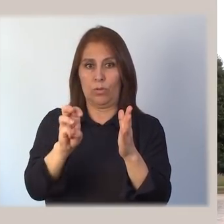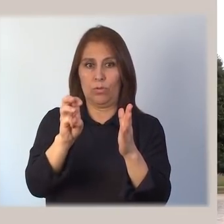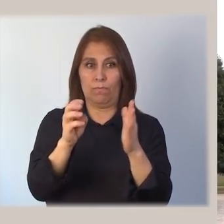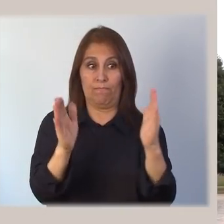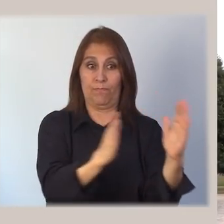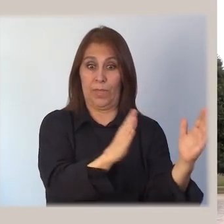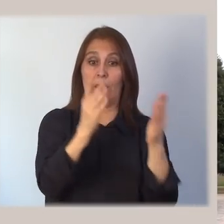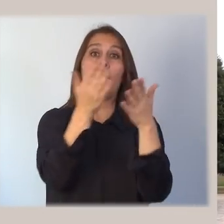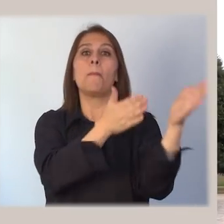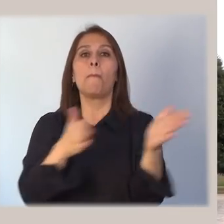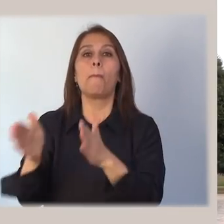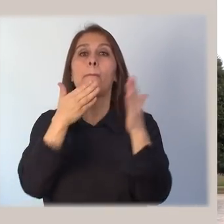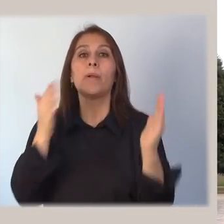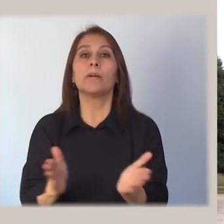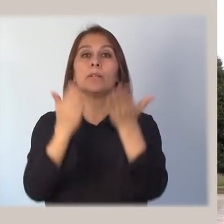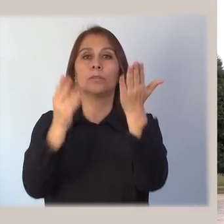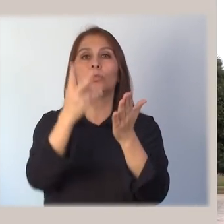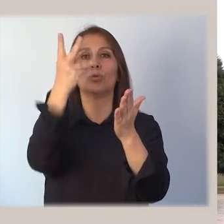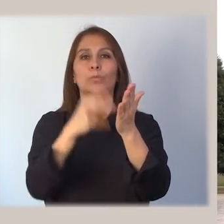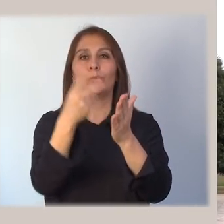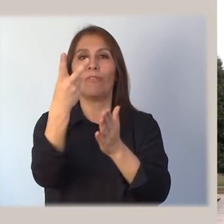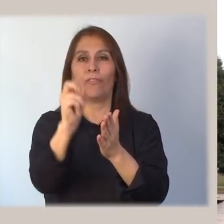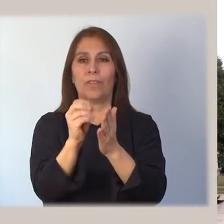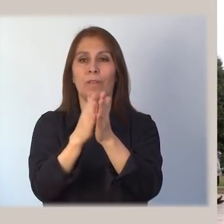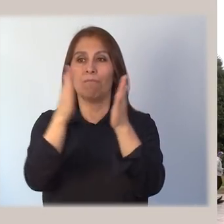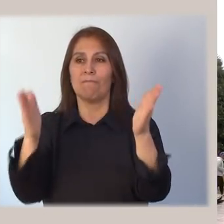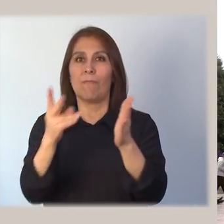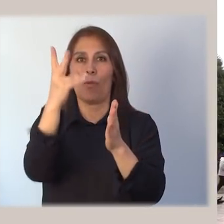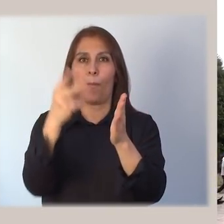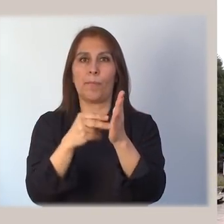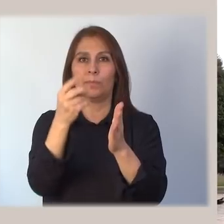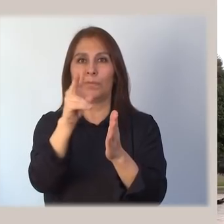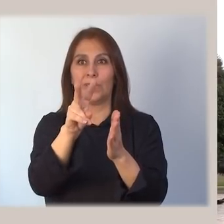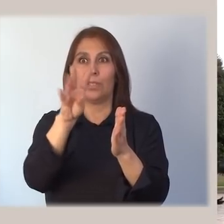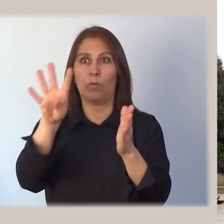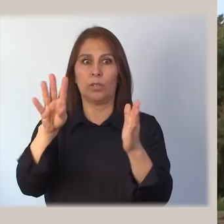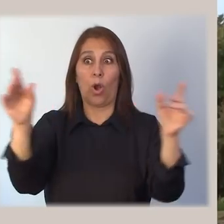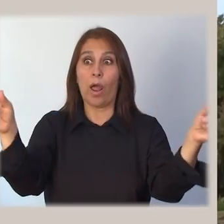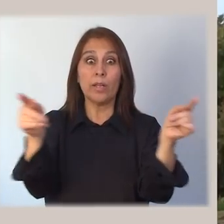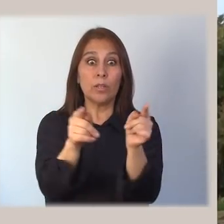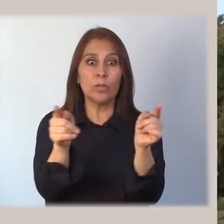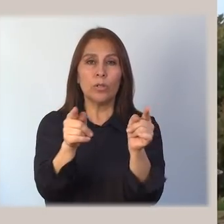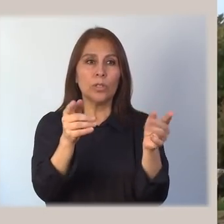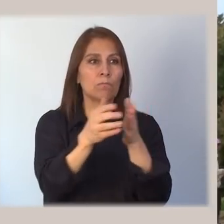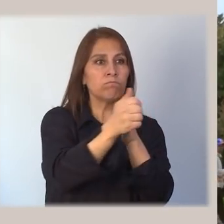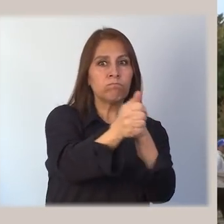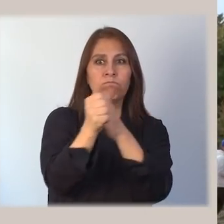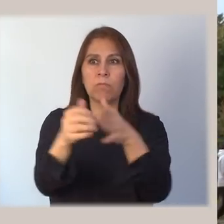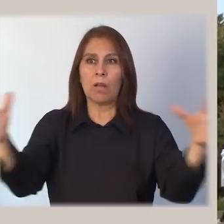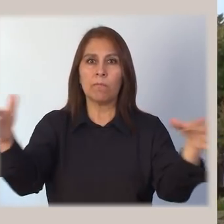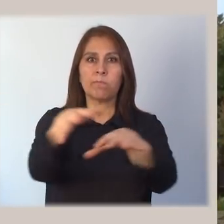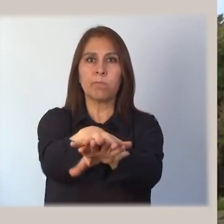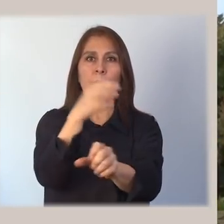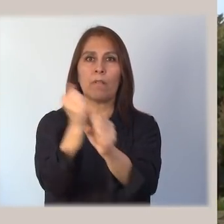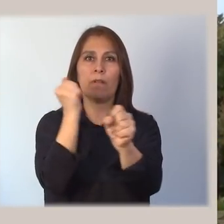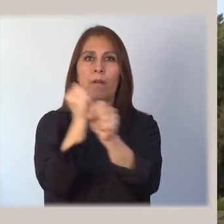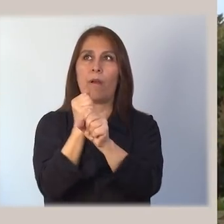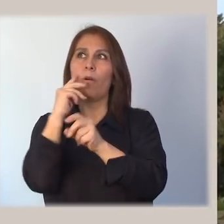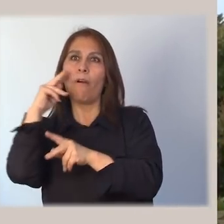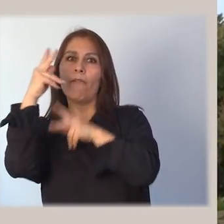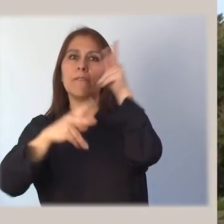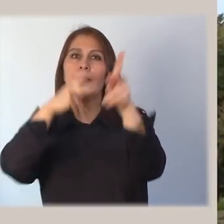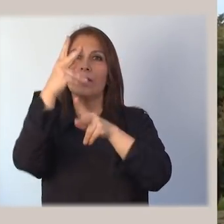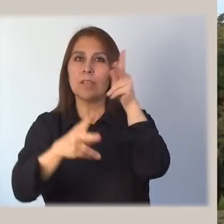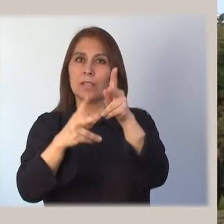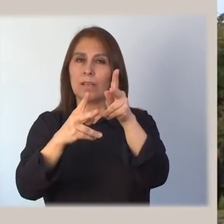periodo 2014-2018 como el plan de mejoramiento 2020-2024 hacen parte de los documentos que orientarán la